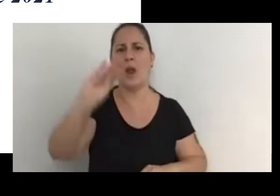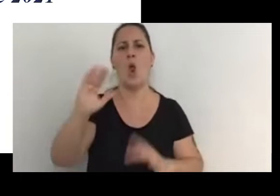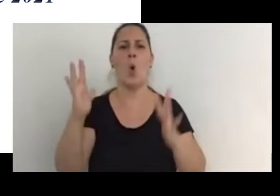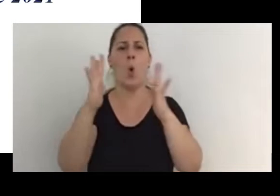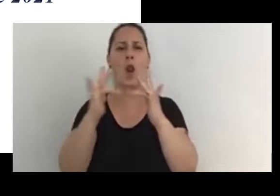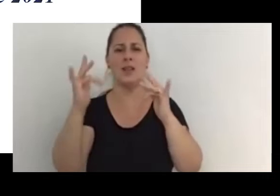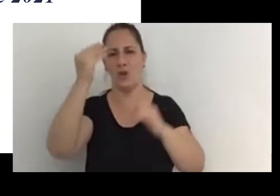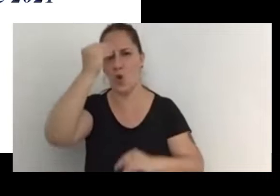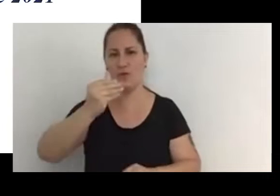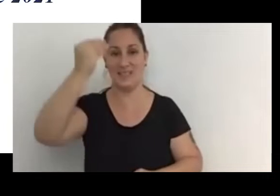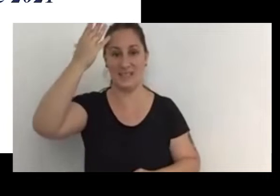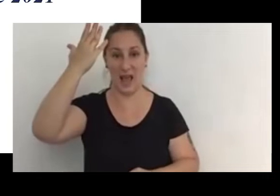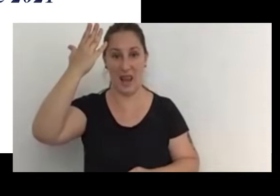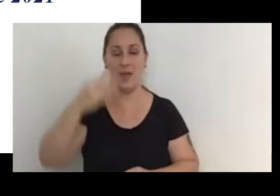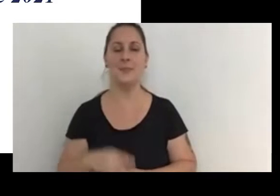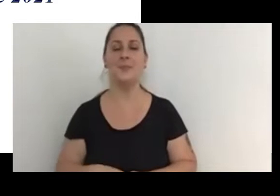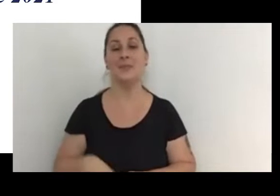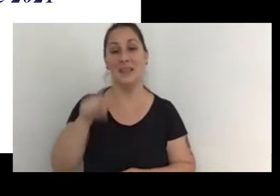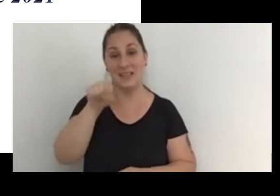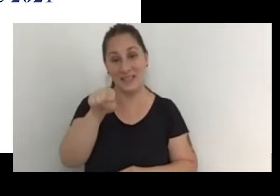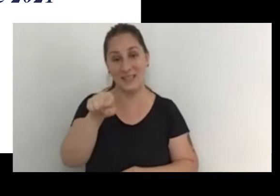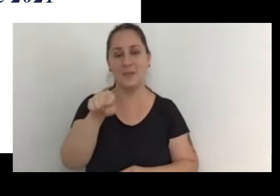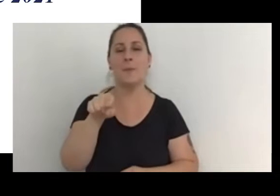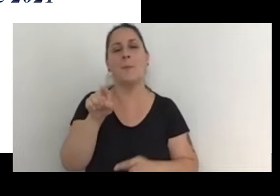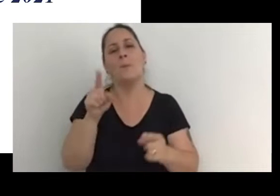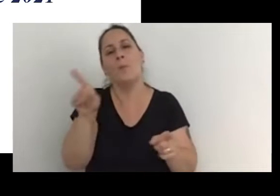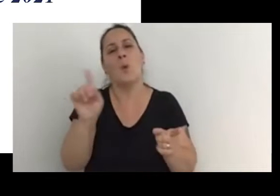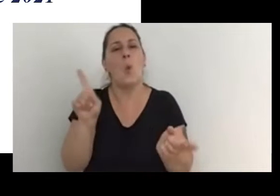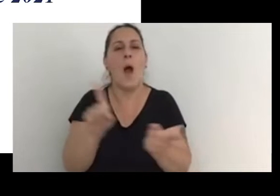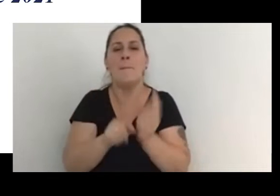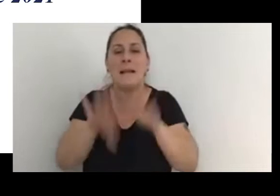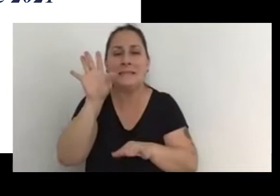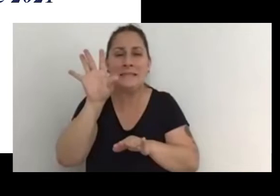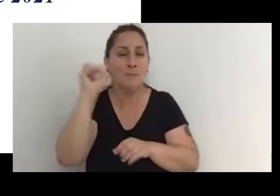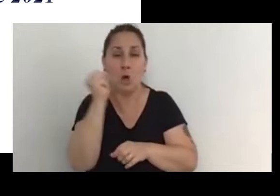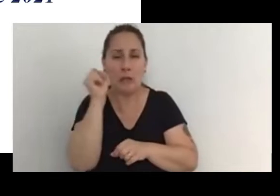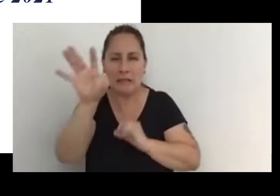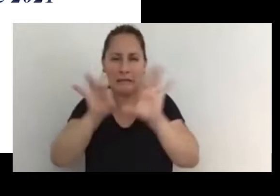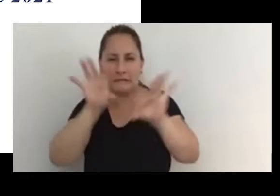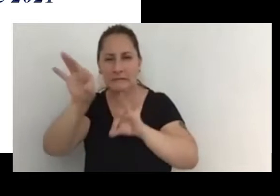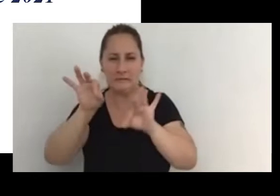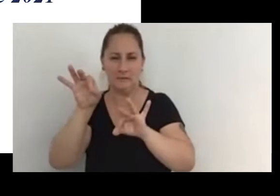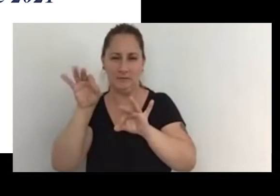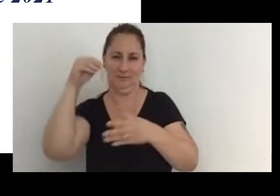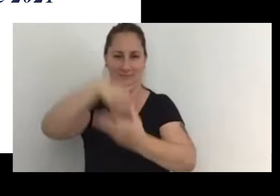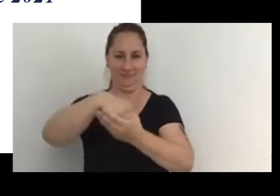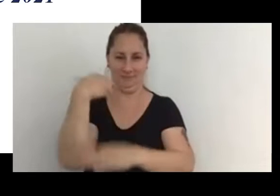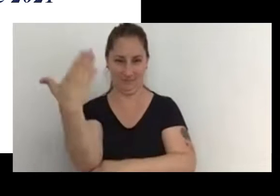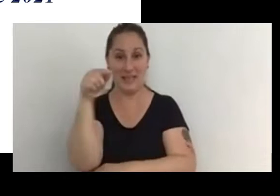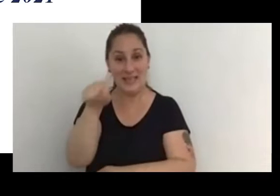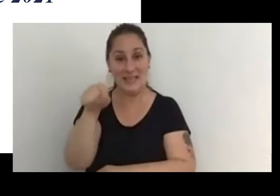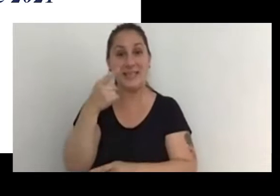de las que tratamos de, digamos, presentar las más relevantes. Como este ciclo es mensual, lo